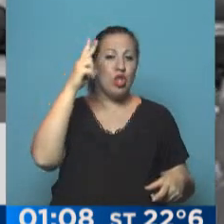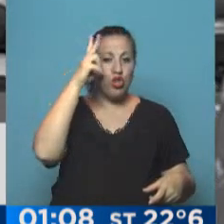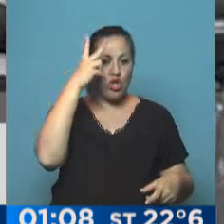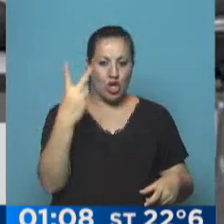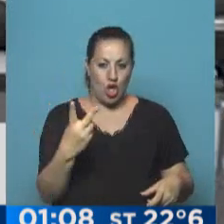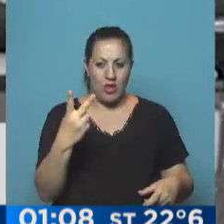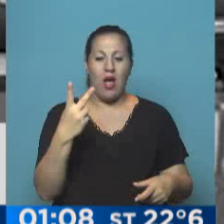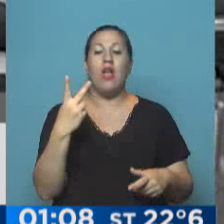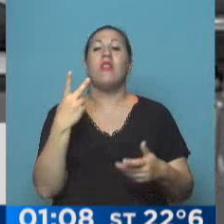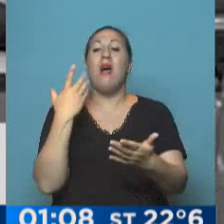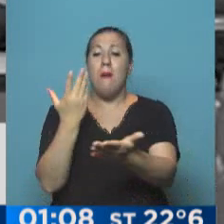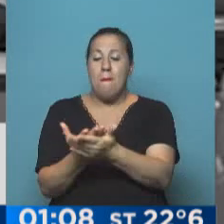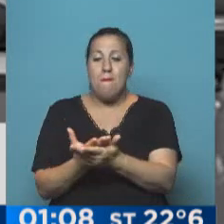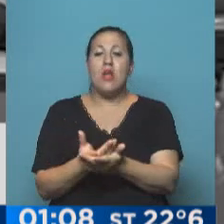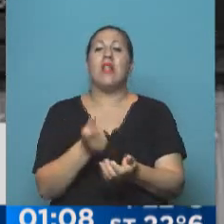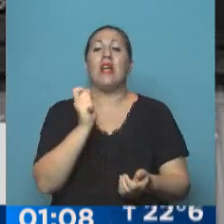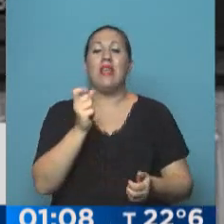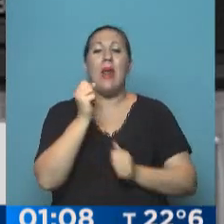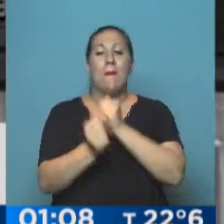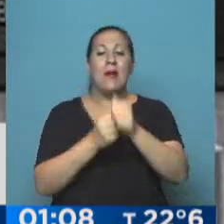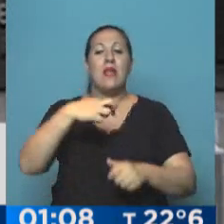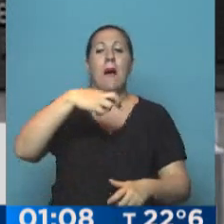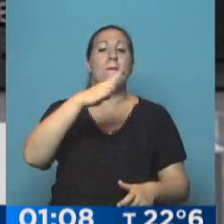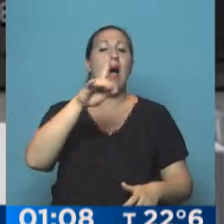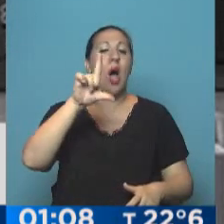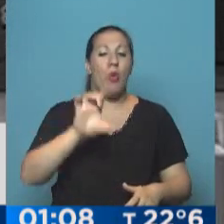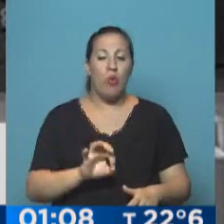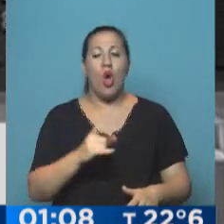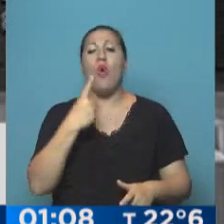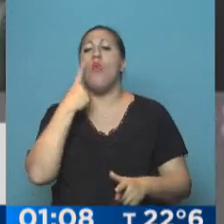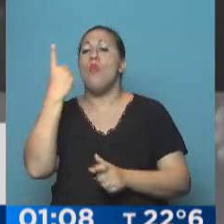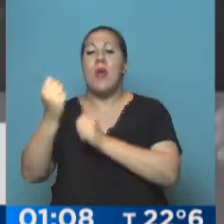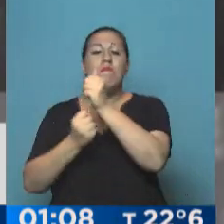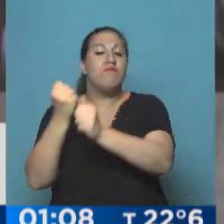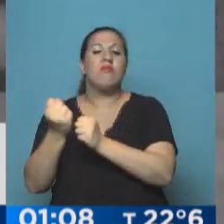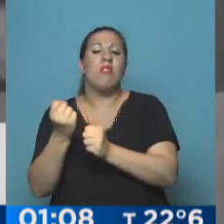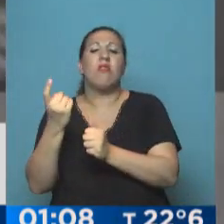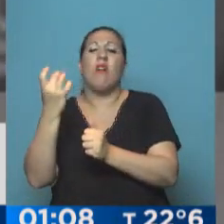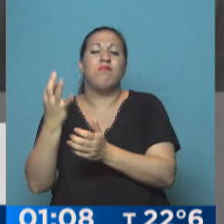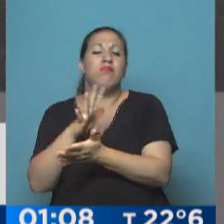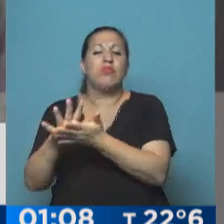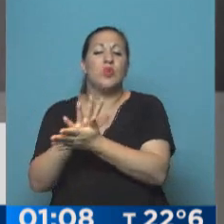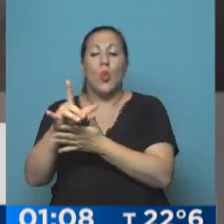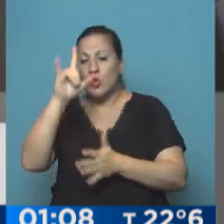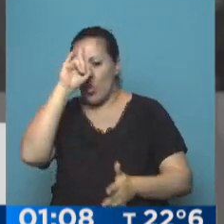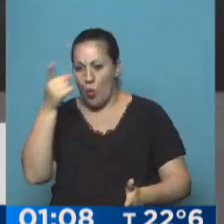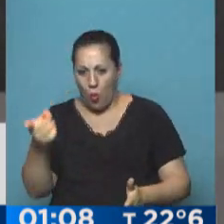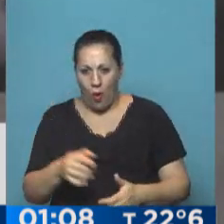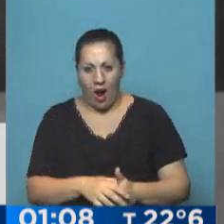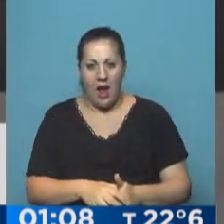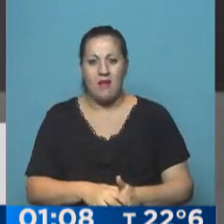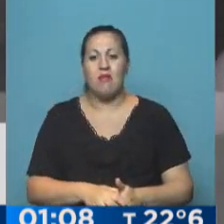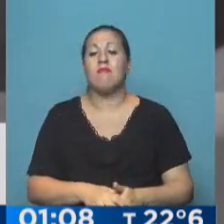La presentación alcanza al empresario Pablo Gotelli y a una compañía fantasma radicada en Uruguay. Los